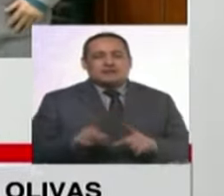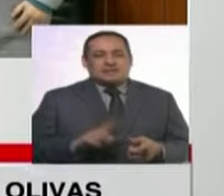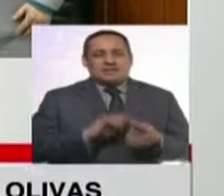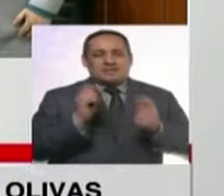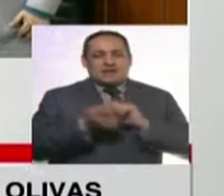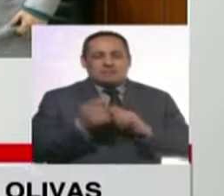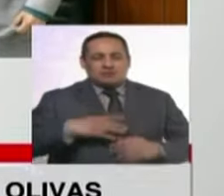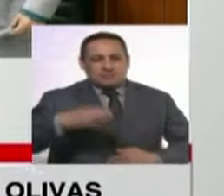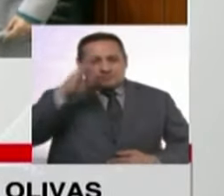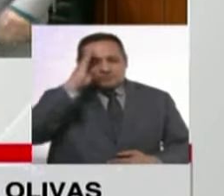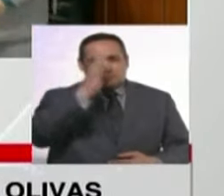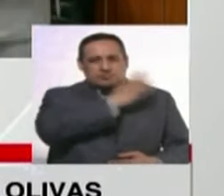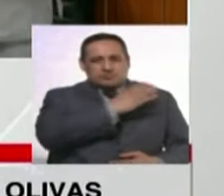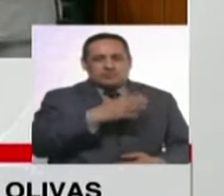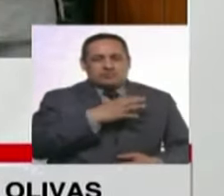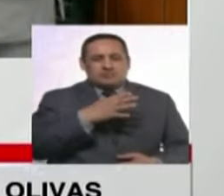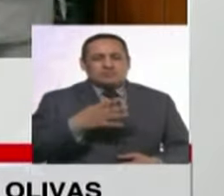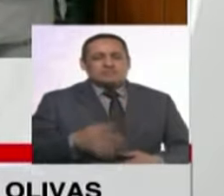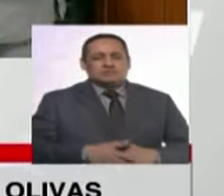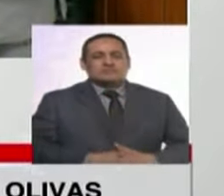del comandante general